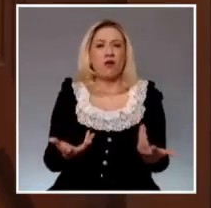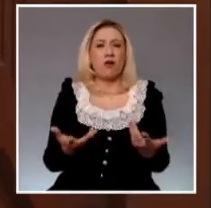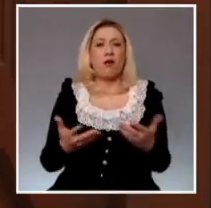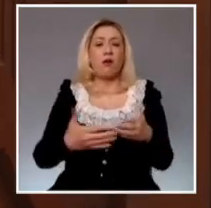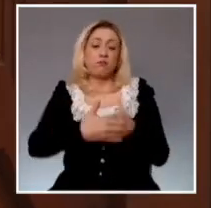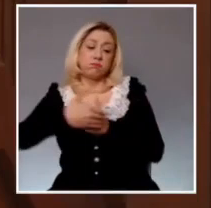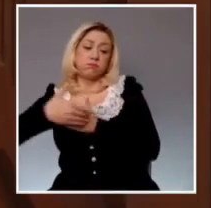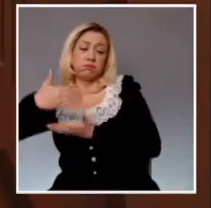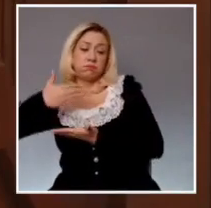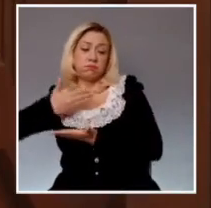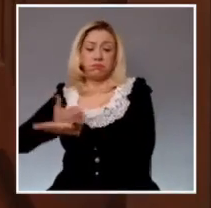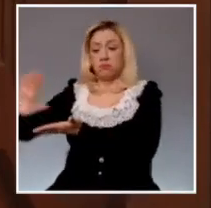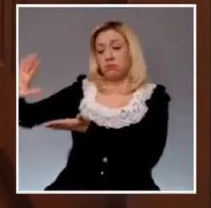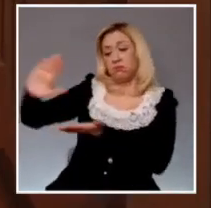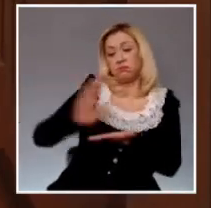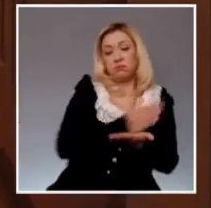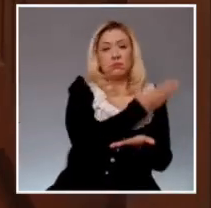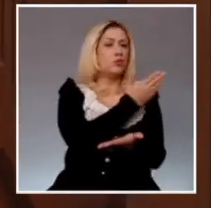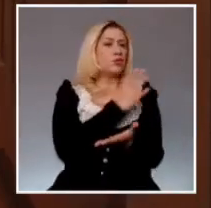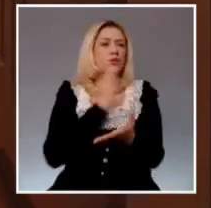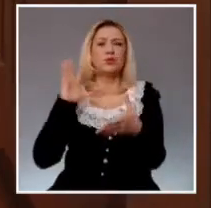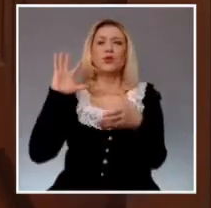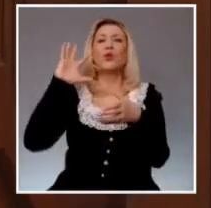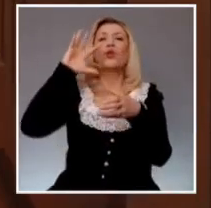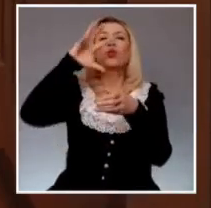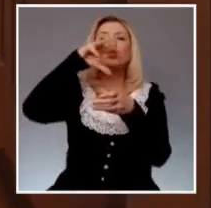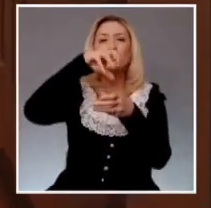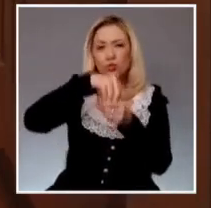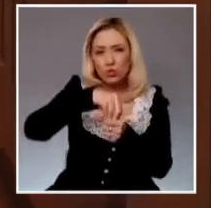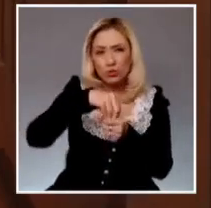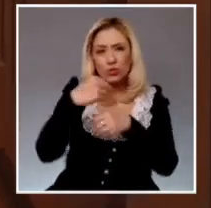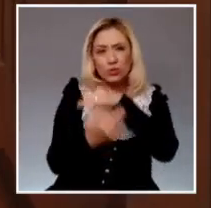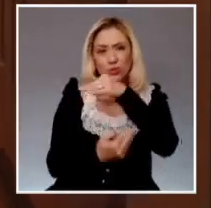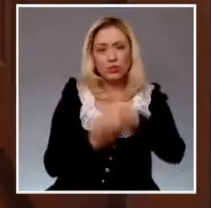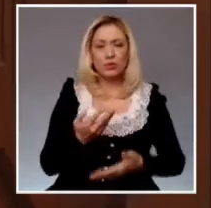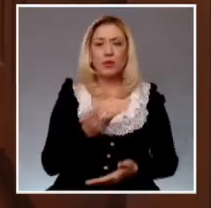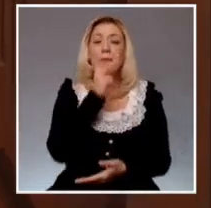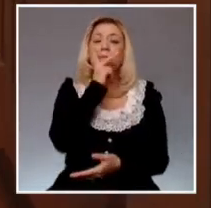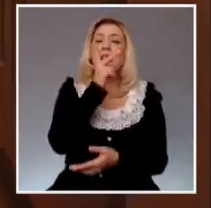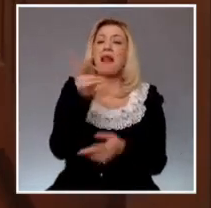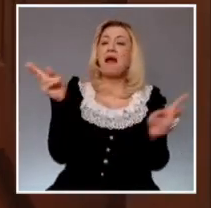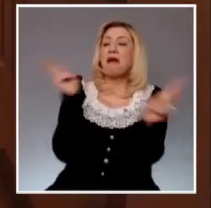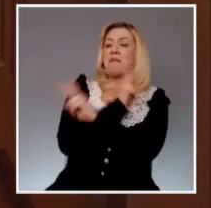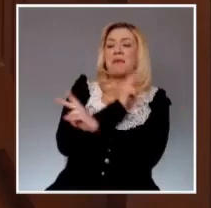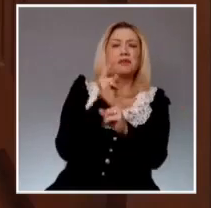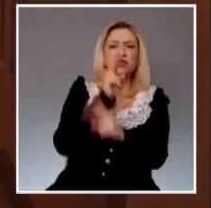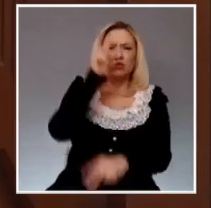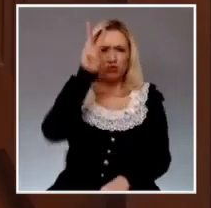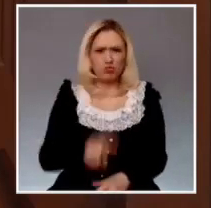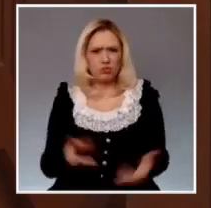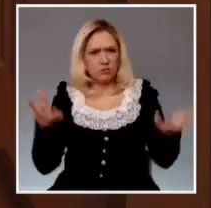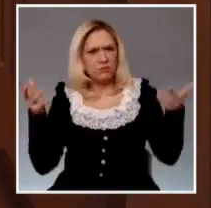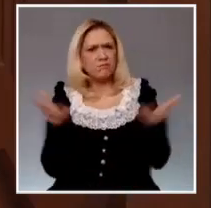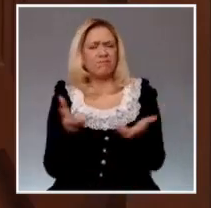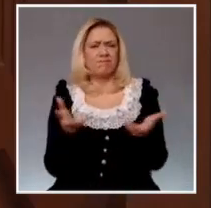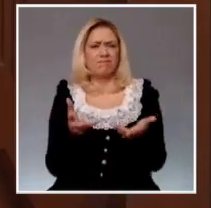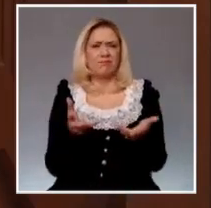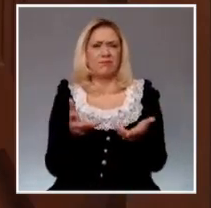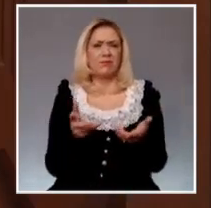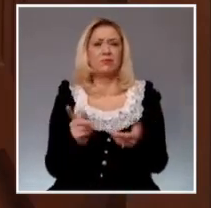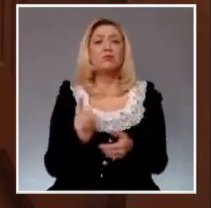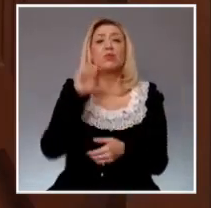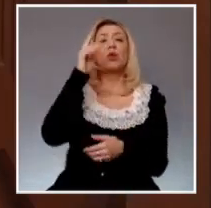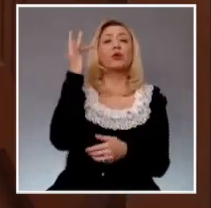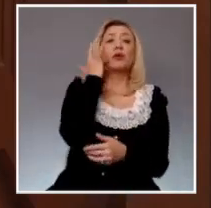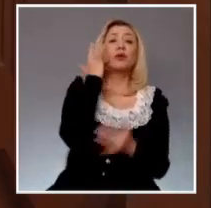de la inclusión, no por medio de las palabras, sino de los hechos, no por medio del protagonismo, sino